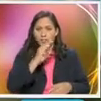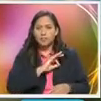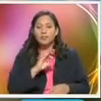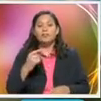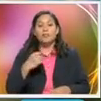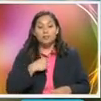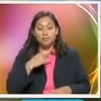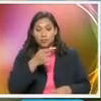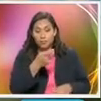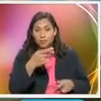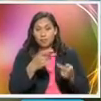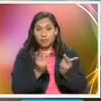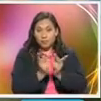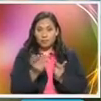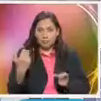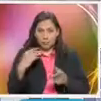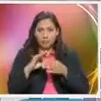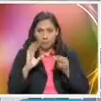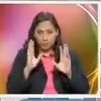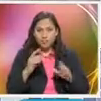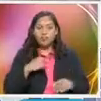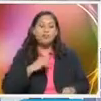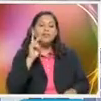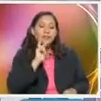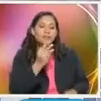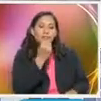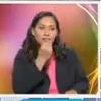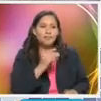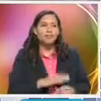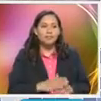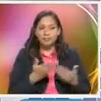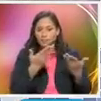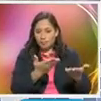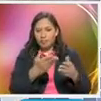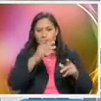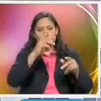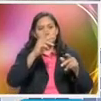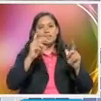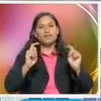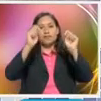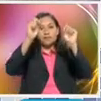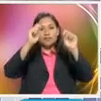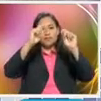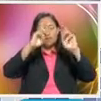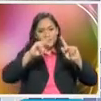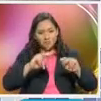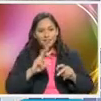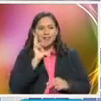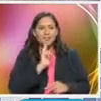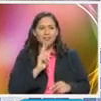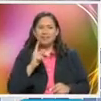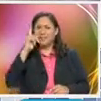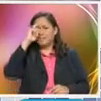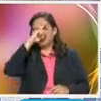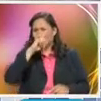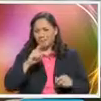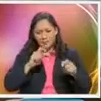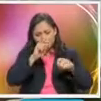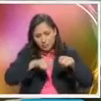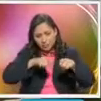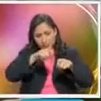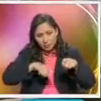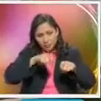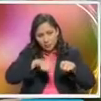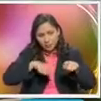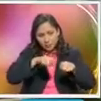en el plato, y como tú bien me acabas de decir, ver. lo voy a probar. Muy bien, tú dale parece, en toda chef? la torre. No, hombre, este está difícil de cortar para quitarle la estética, pero mira,